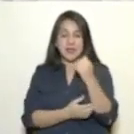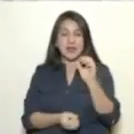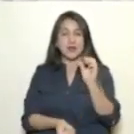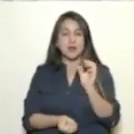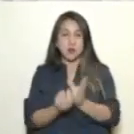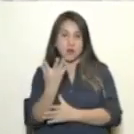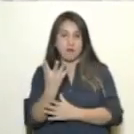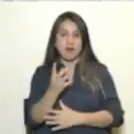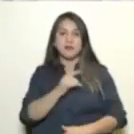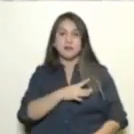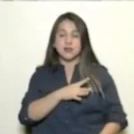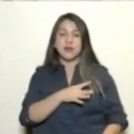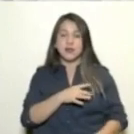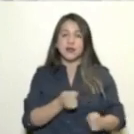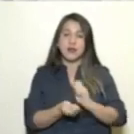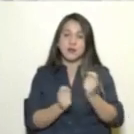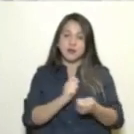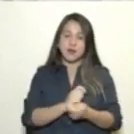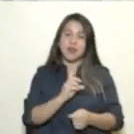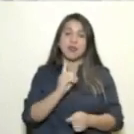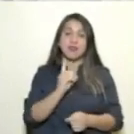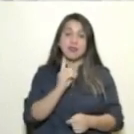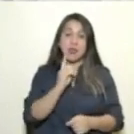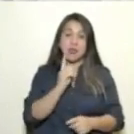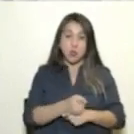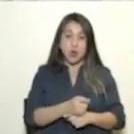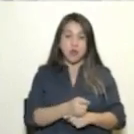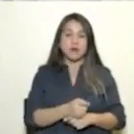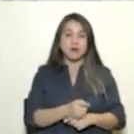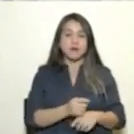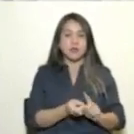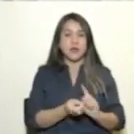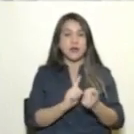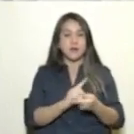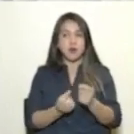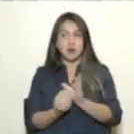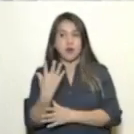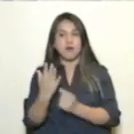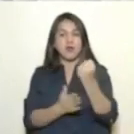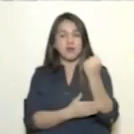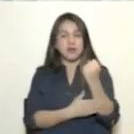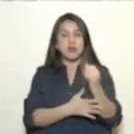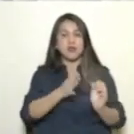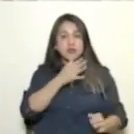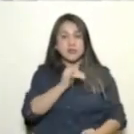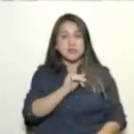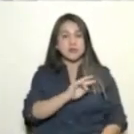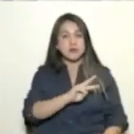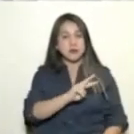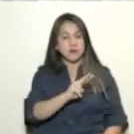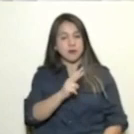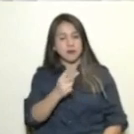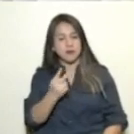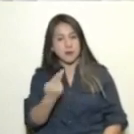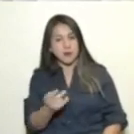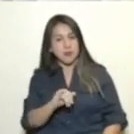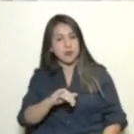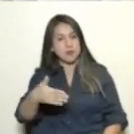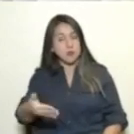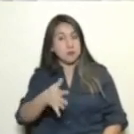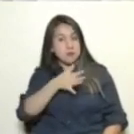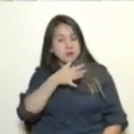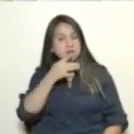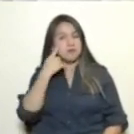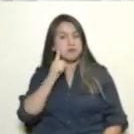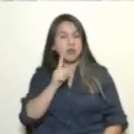en Chile durante la dictadura. No sé si se ha seguido renovando después, pero durante